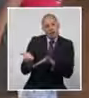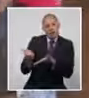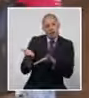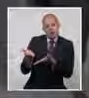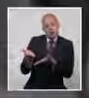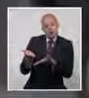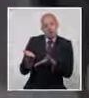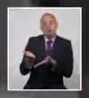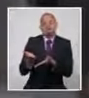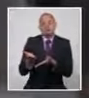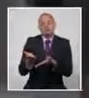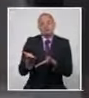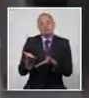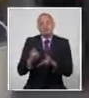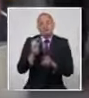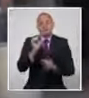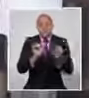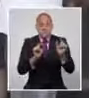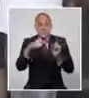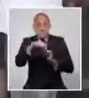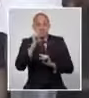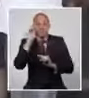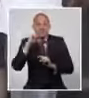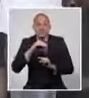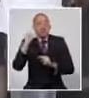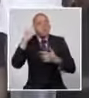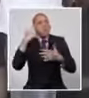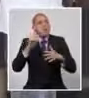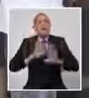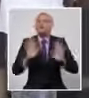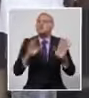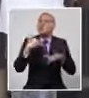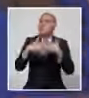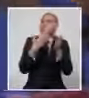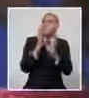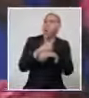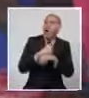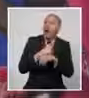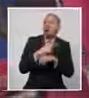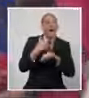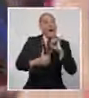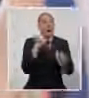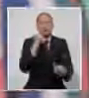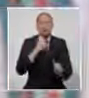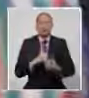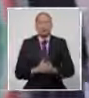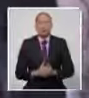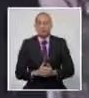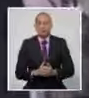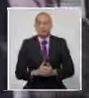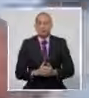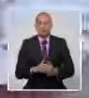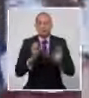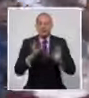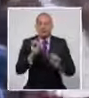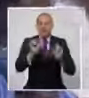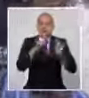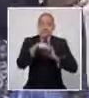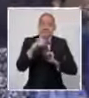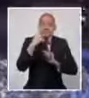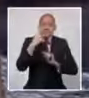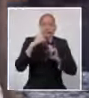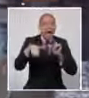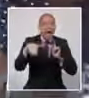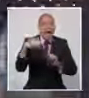en exceso es la mejor aliada del coronavirus, tanto que cuando las medidas de distanciamiento e higiene se descuidan, crece el número de casos positivos y con